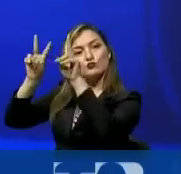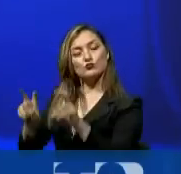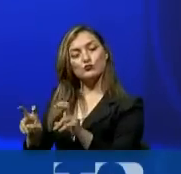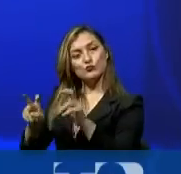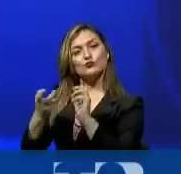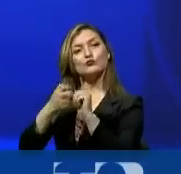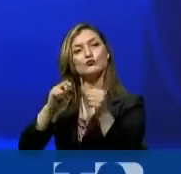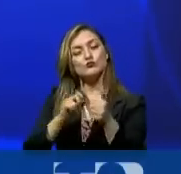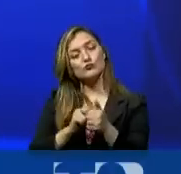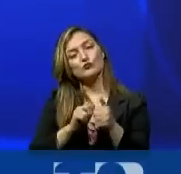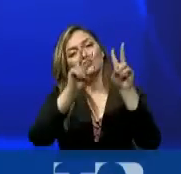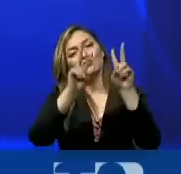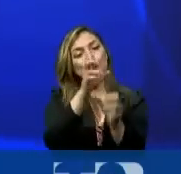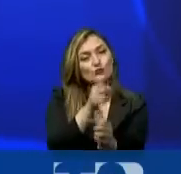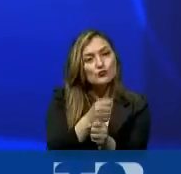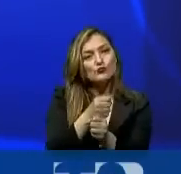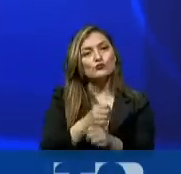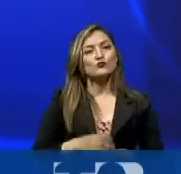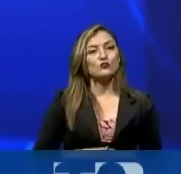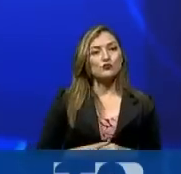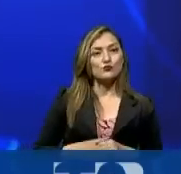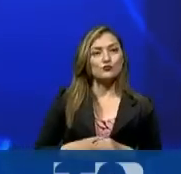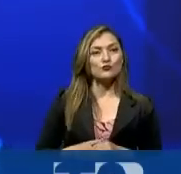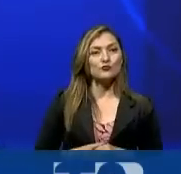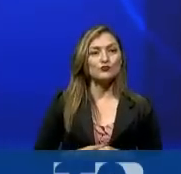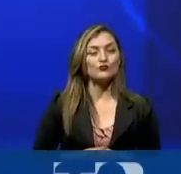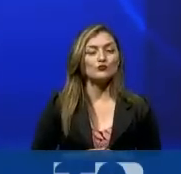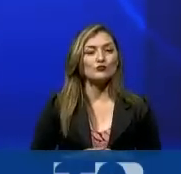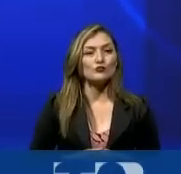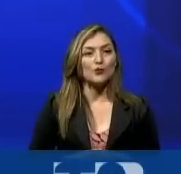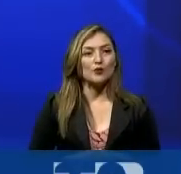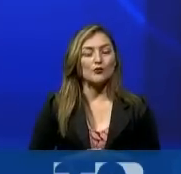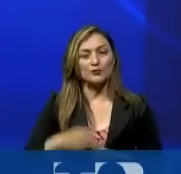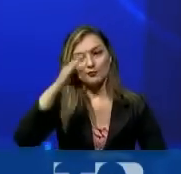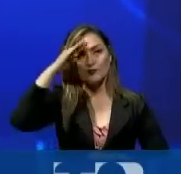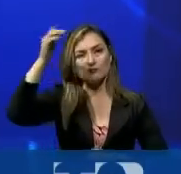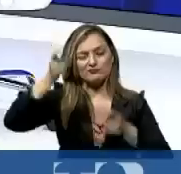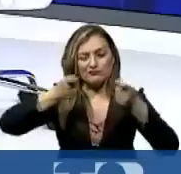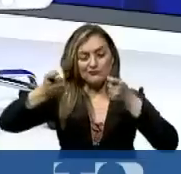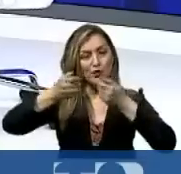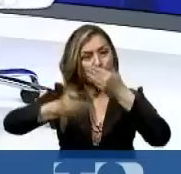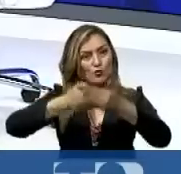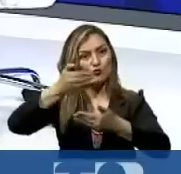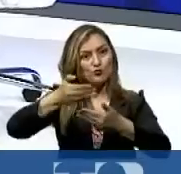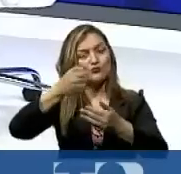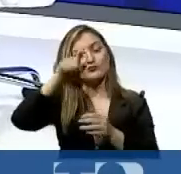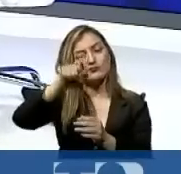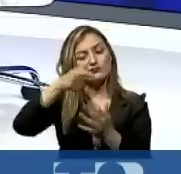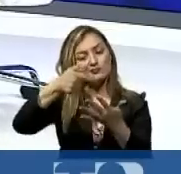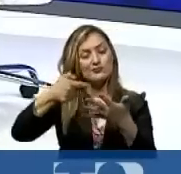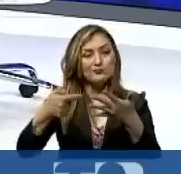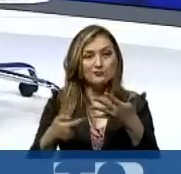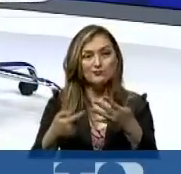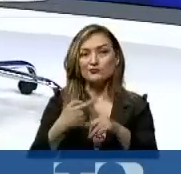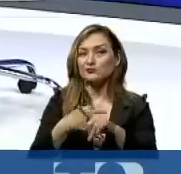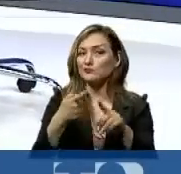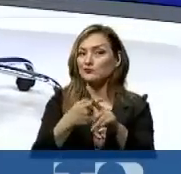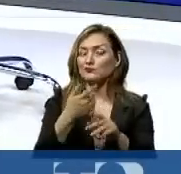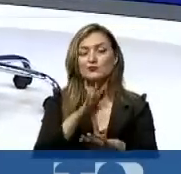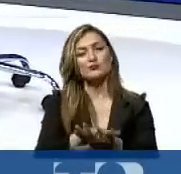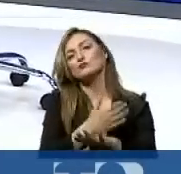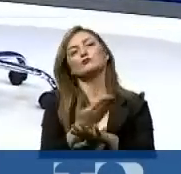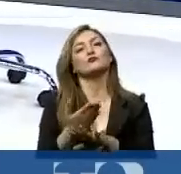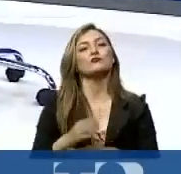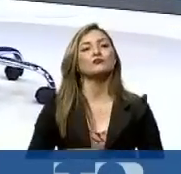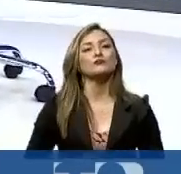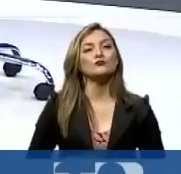aquejan al país, el mismo tema de seguridad, que no puede quedarse solamente en el uso progresivo de la fuerza, se necesitan otros aspectos que legislar, y obviamente